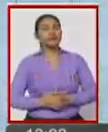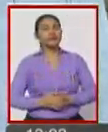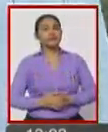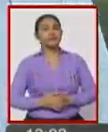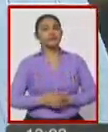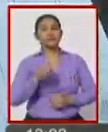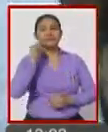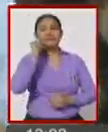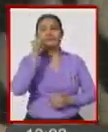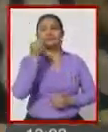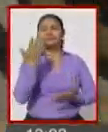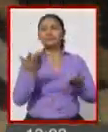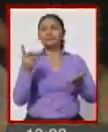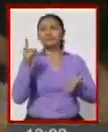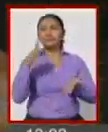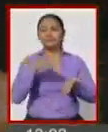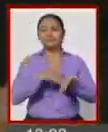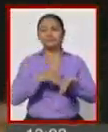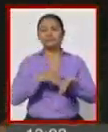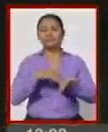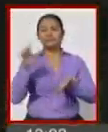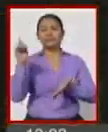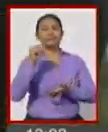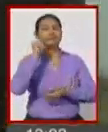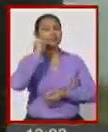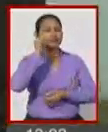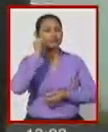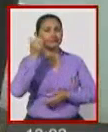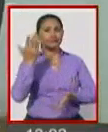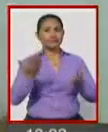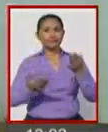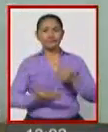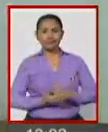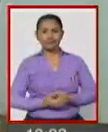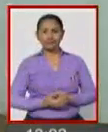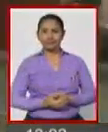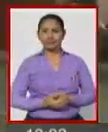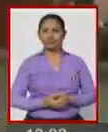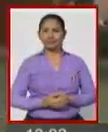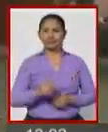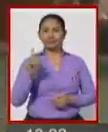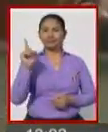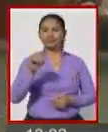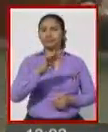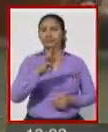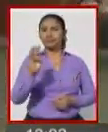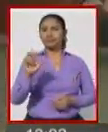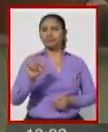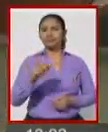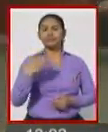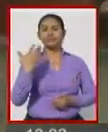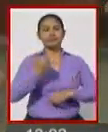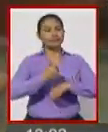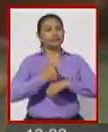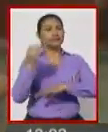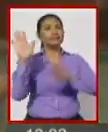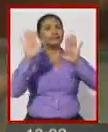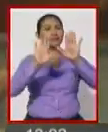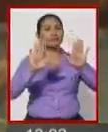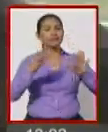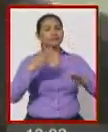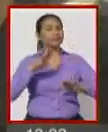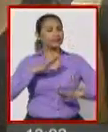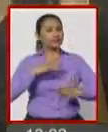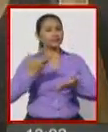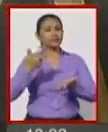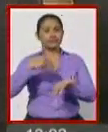gastan diario? Algo de 2.000 bolivianos diario. Algo así se gasta, 2.300, 2.400. Cuando yo estaba ahí el día domingo, ella estaba bien,